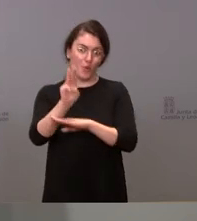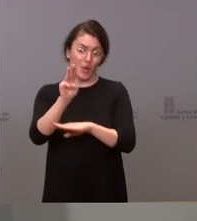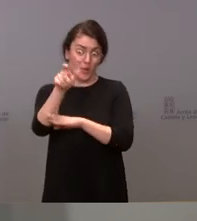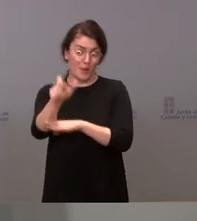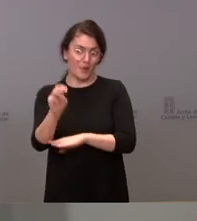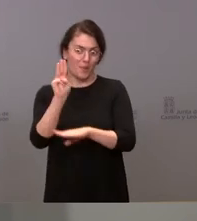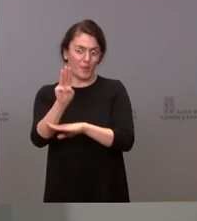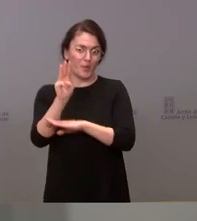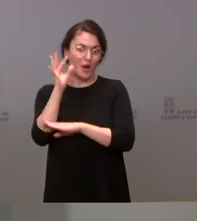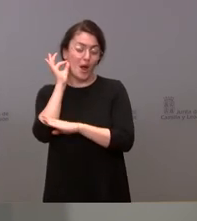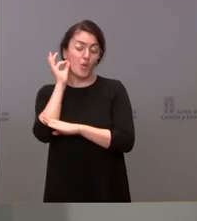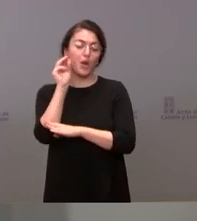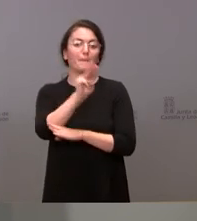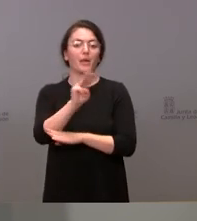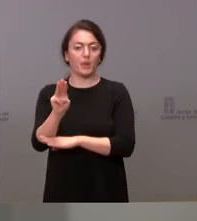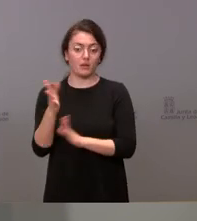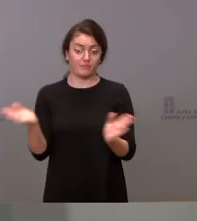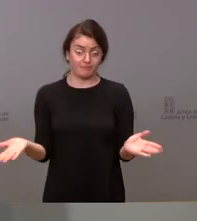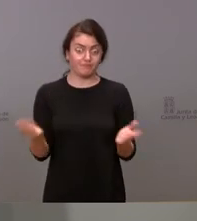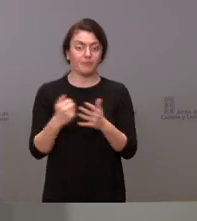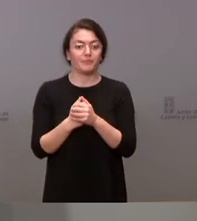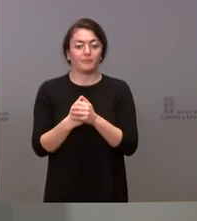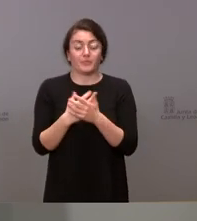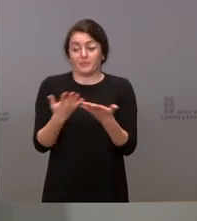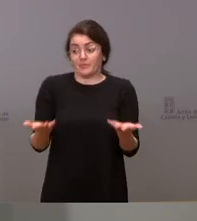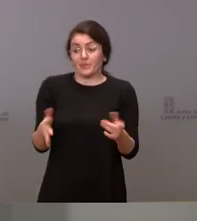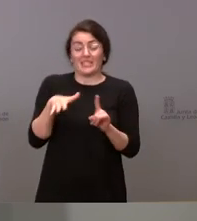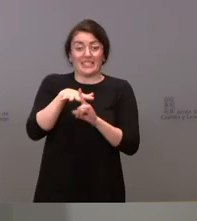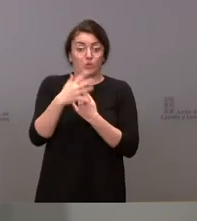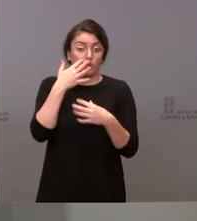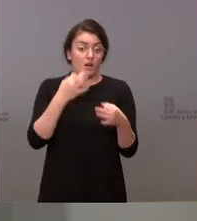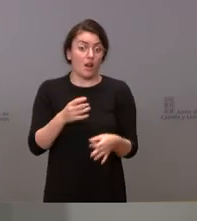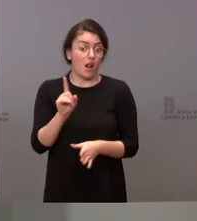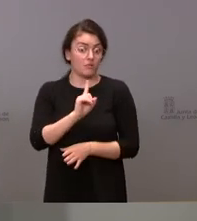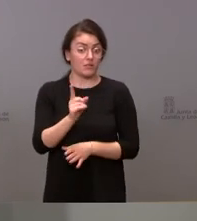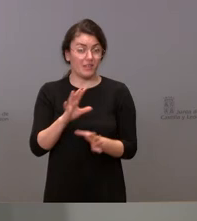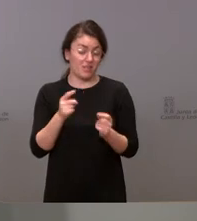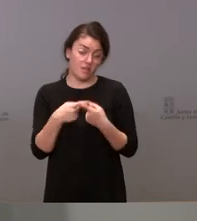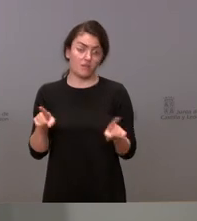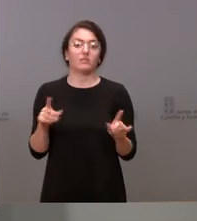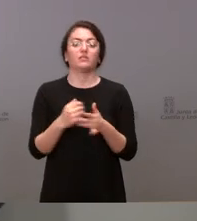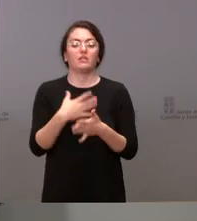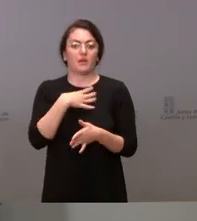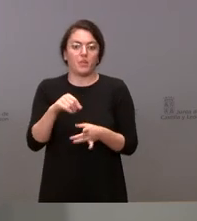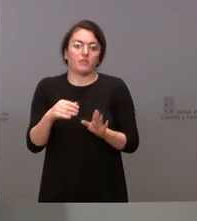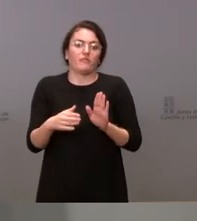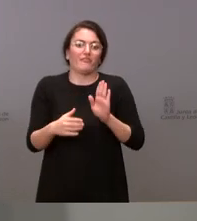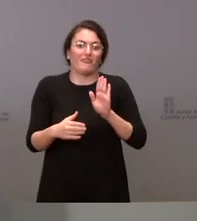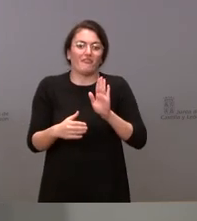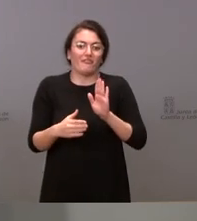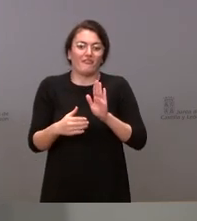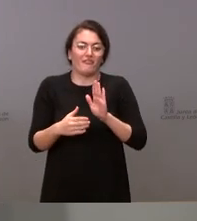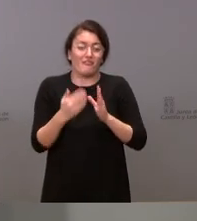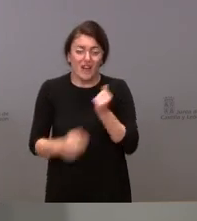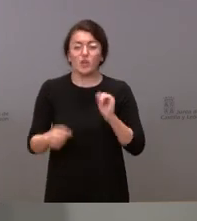¿no? Por tanto, no es esa la situación real. ¿Se puede producir un error? Sí, un error en